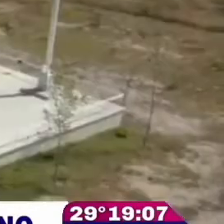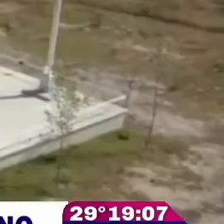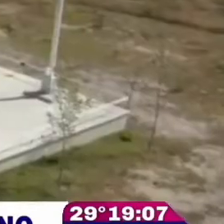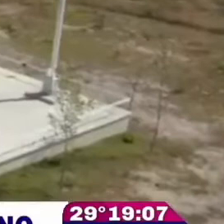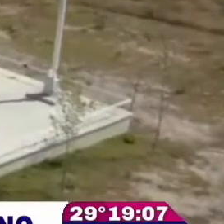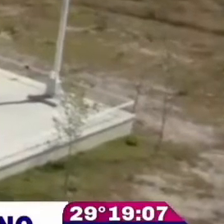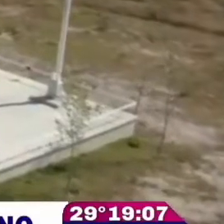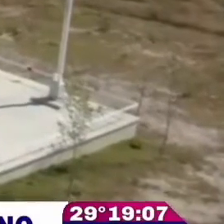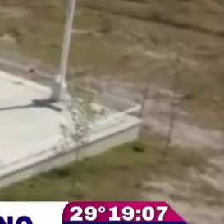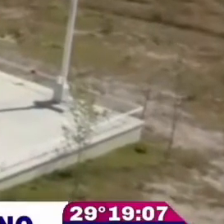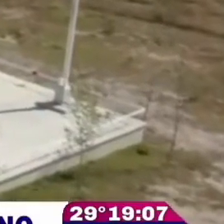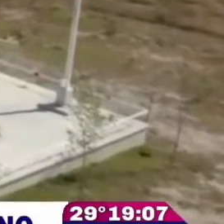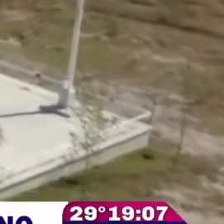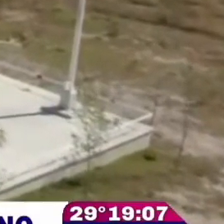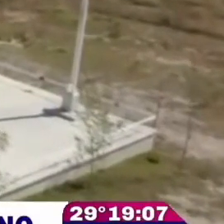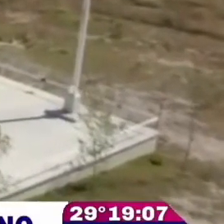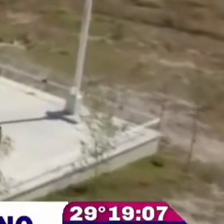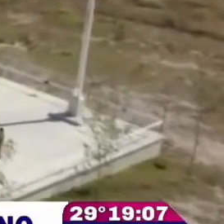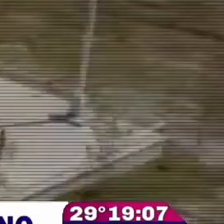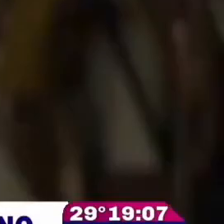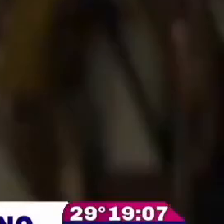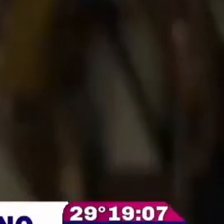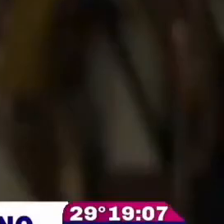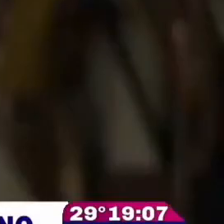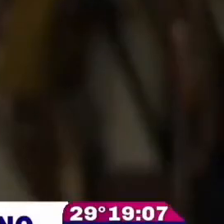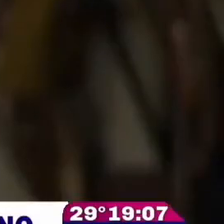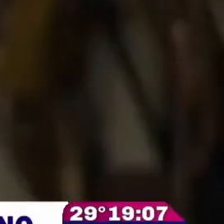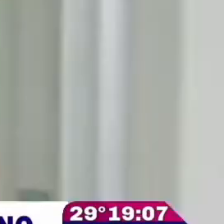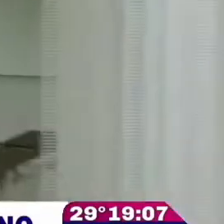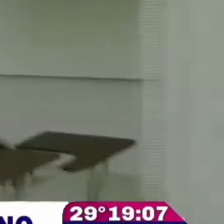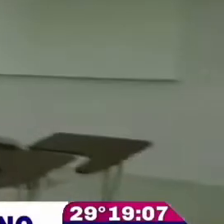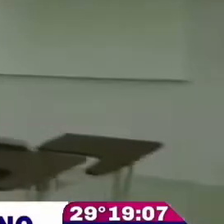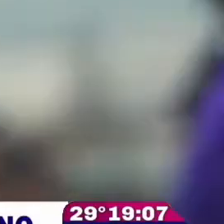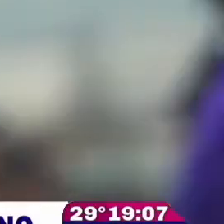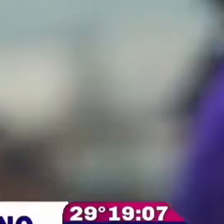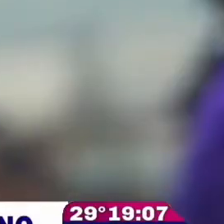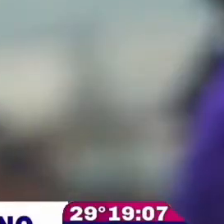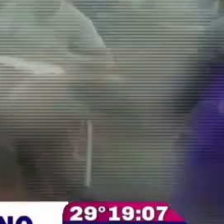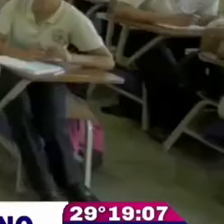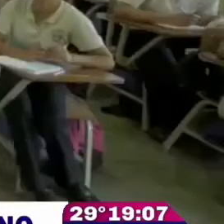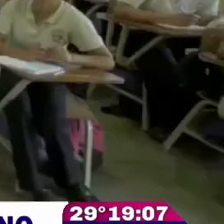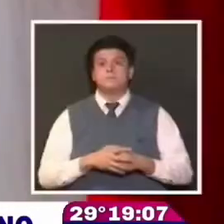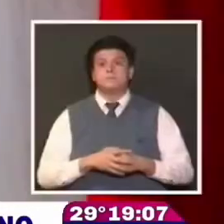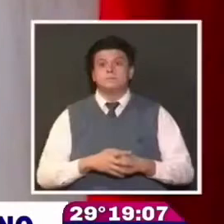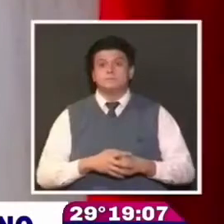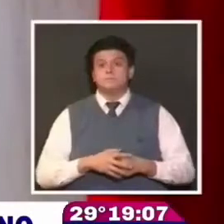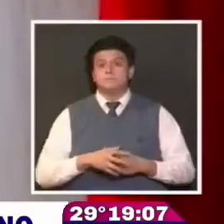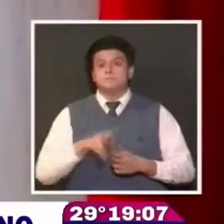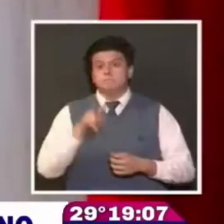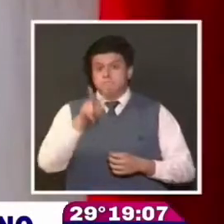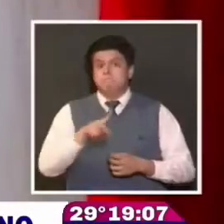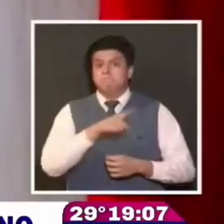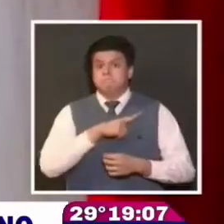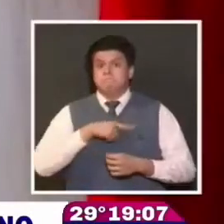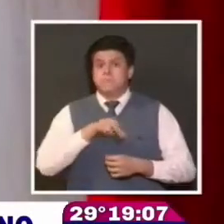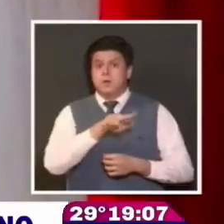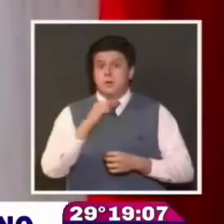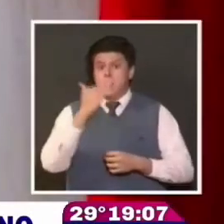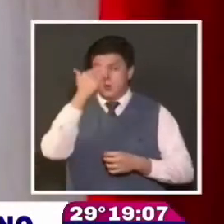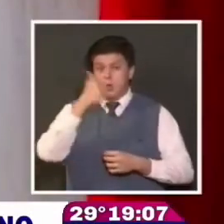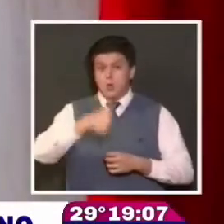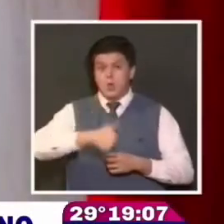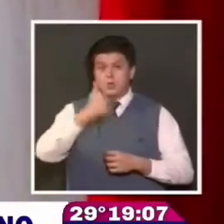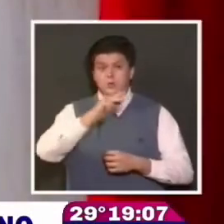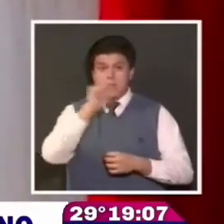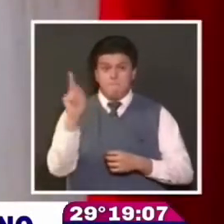preparatorias militarizadas que benefician a más de 7,000 alumnos con uniformes, alimento y educación gratuita. Es de reconocer las 11